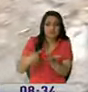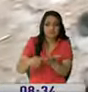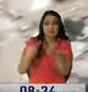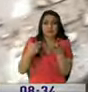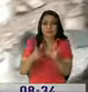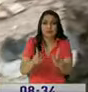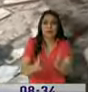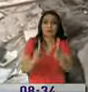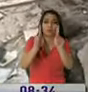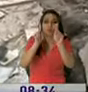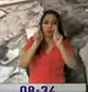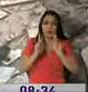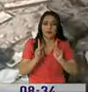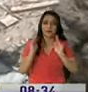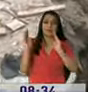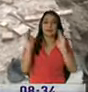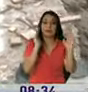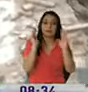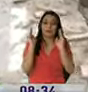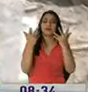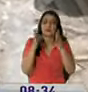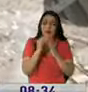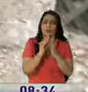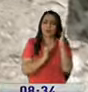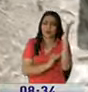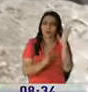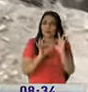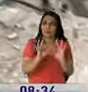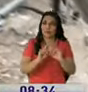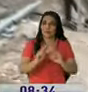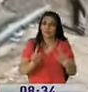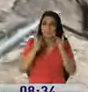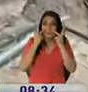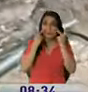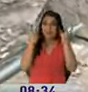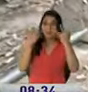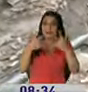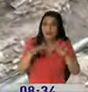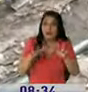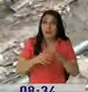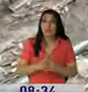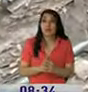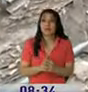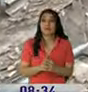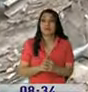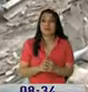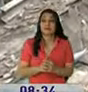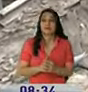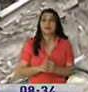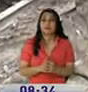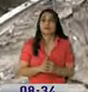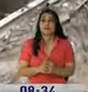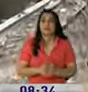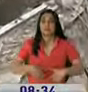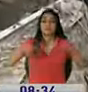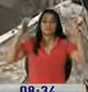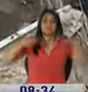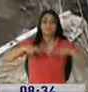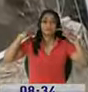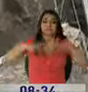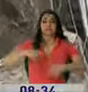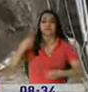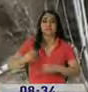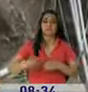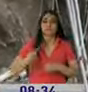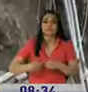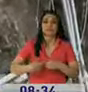un puente Bailey. Esto estaba en proyectos, pero como ustedes pueden ver en las imágenes, realmente el temporal que azota acá la capital,